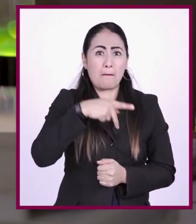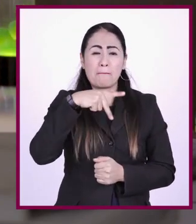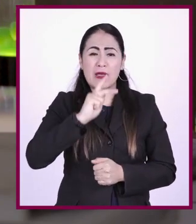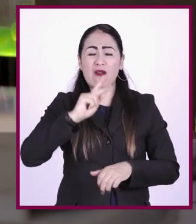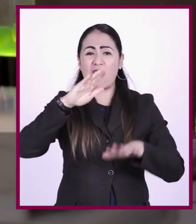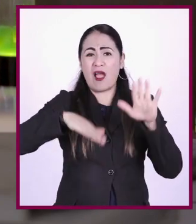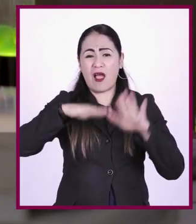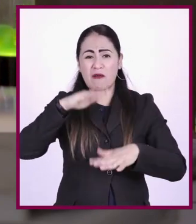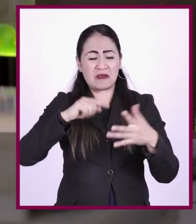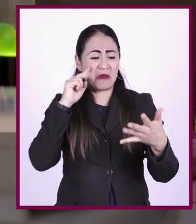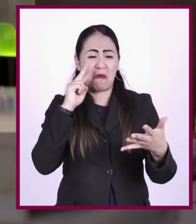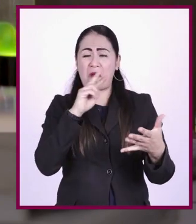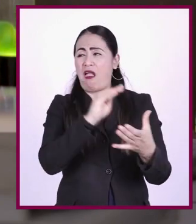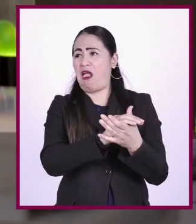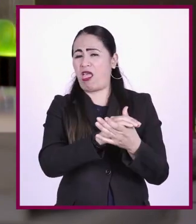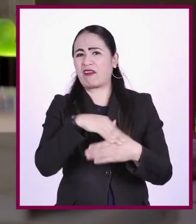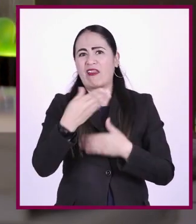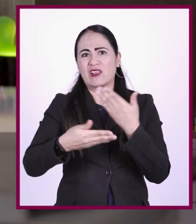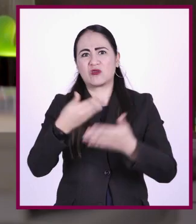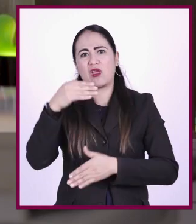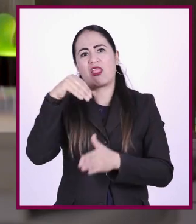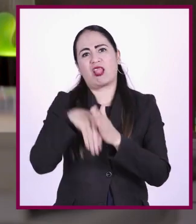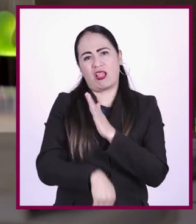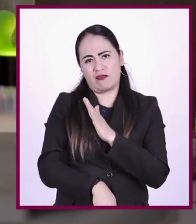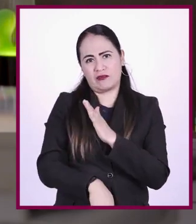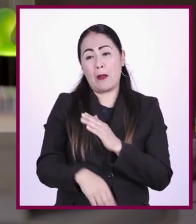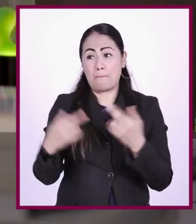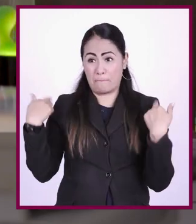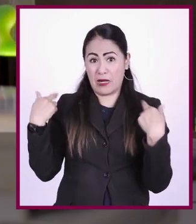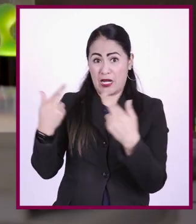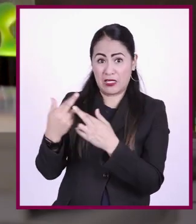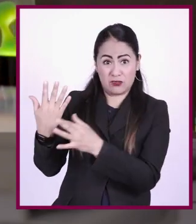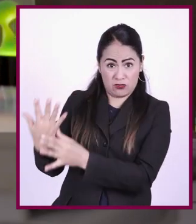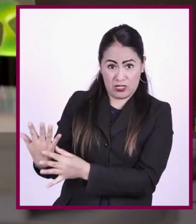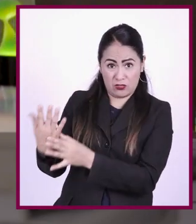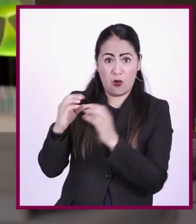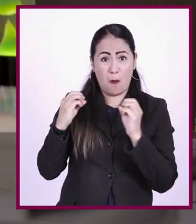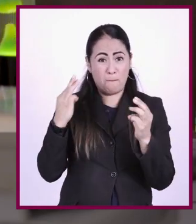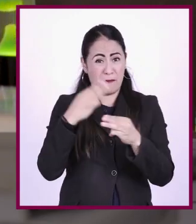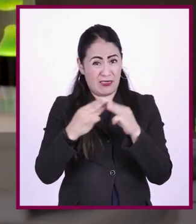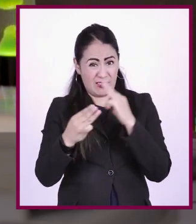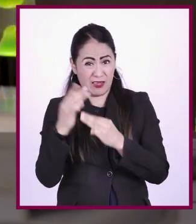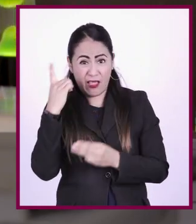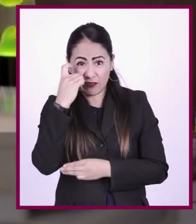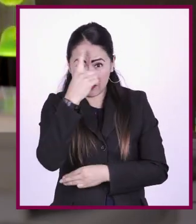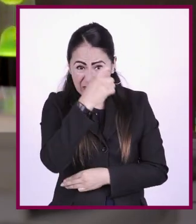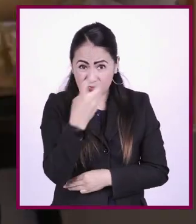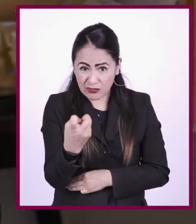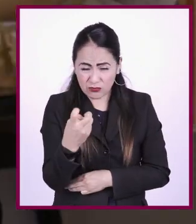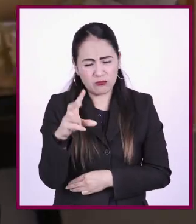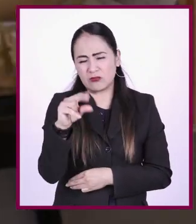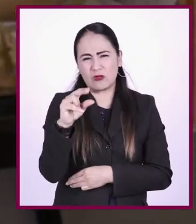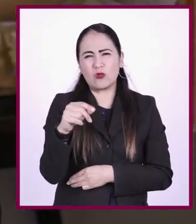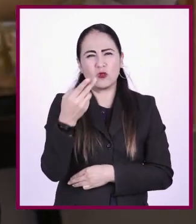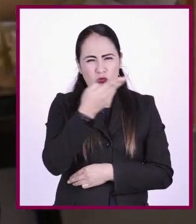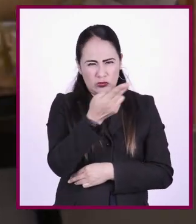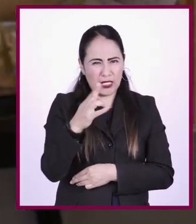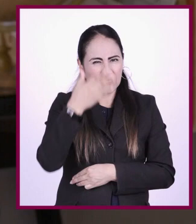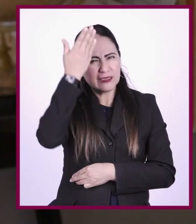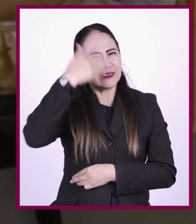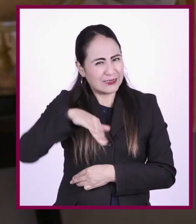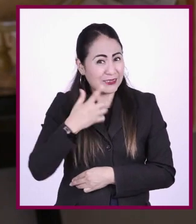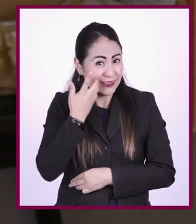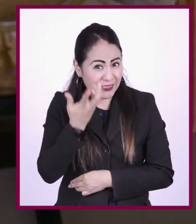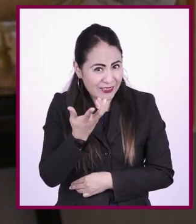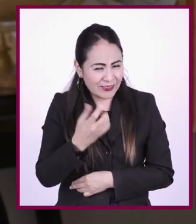lo que más nos afecta en este proceso. Y no, no son los maestros ni las materias dificilonas. ¿Quieren saber qué es? Sí, la